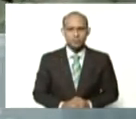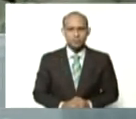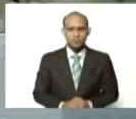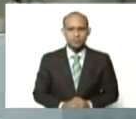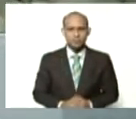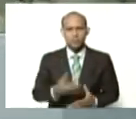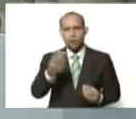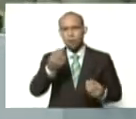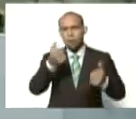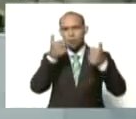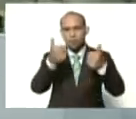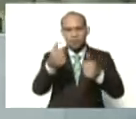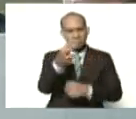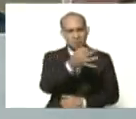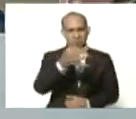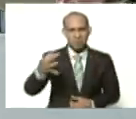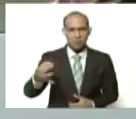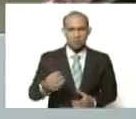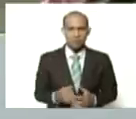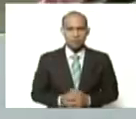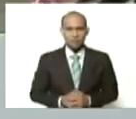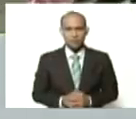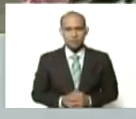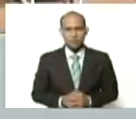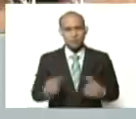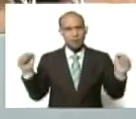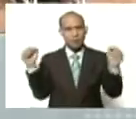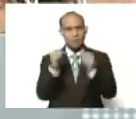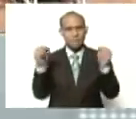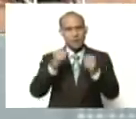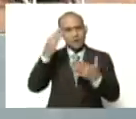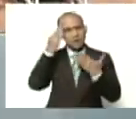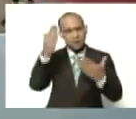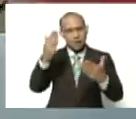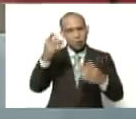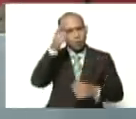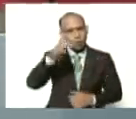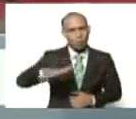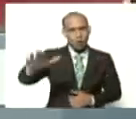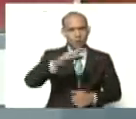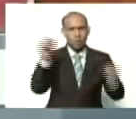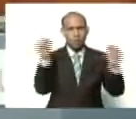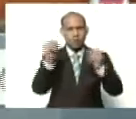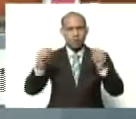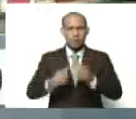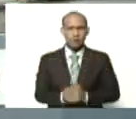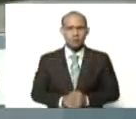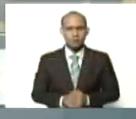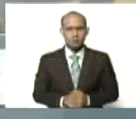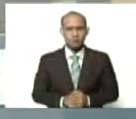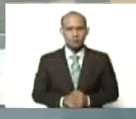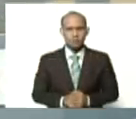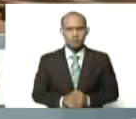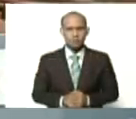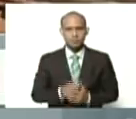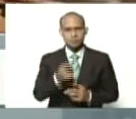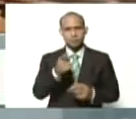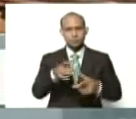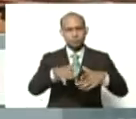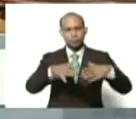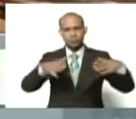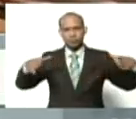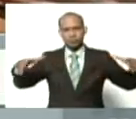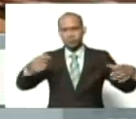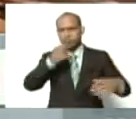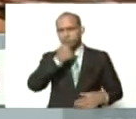Muy bien, excelente. Mérida, saludo al pueblo de Mérida, una de las regiones más hermosas